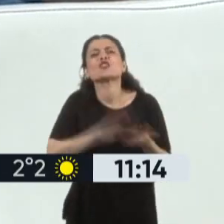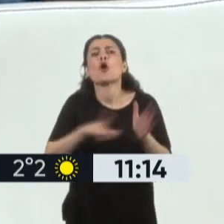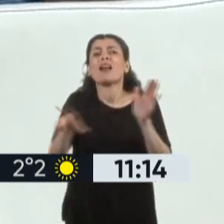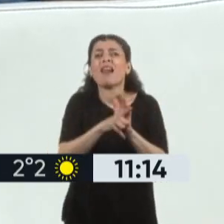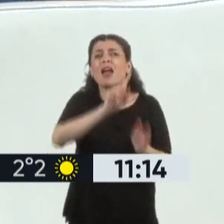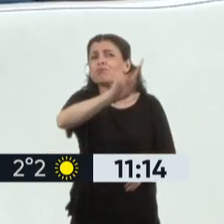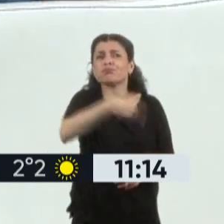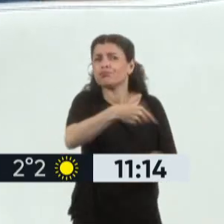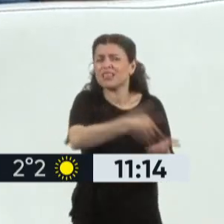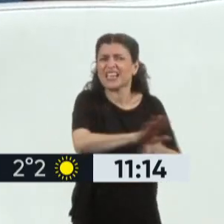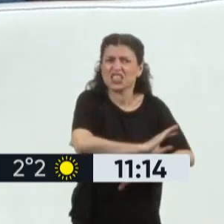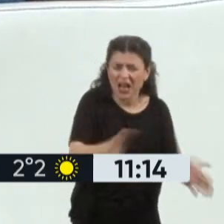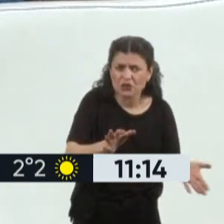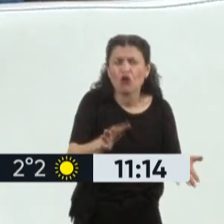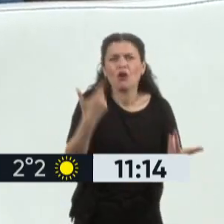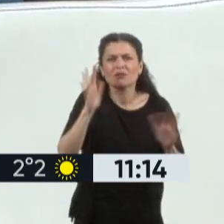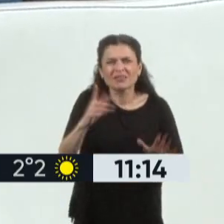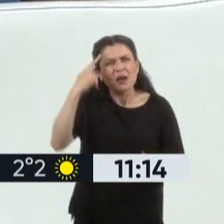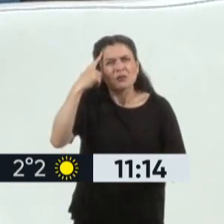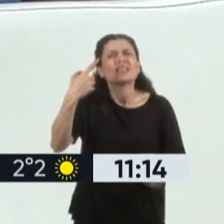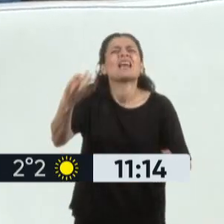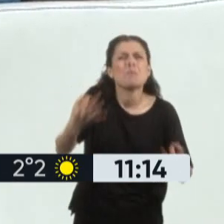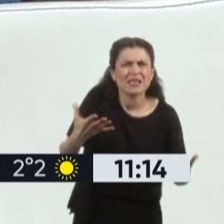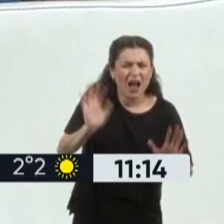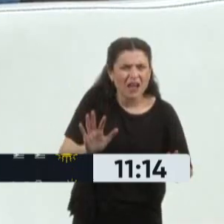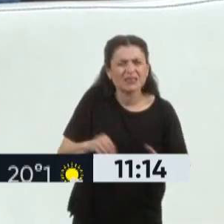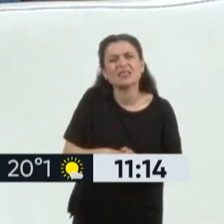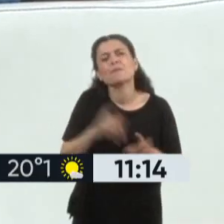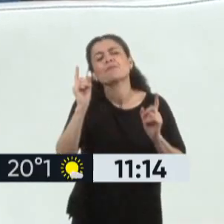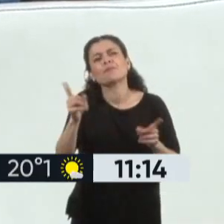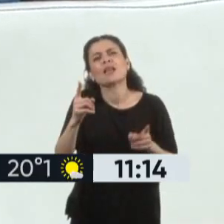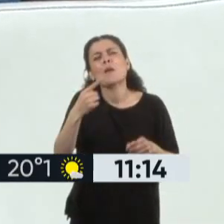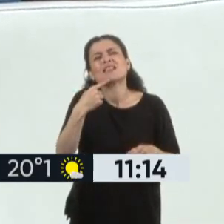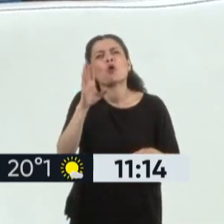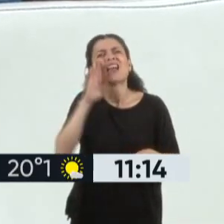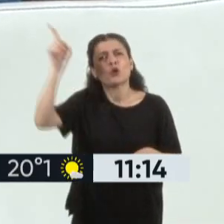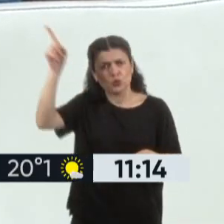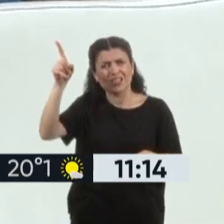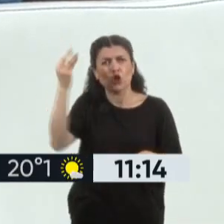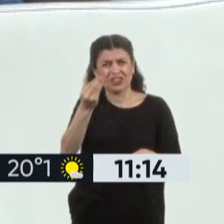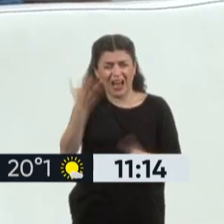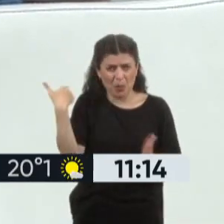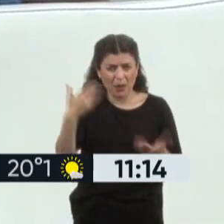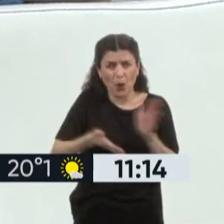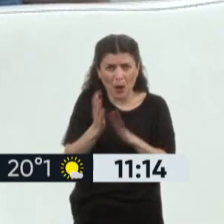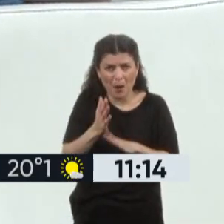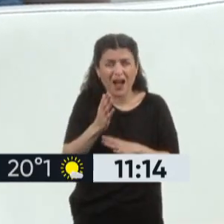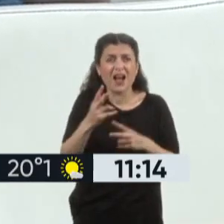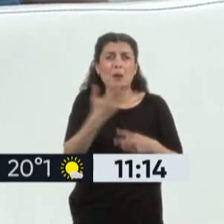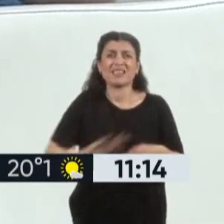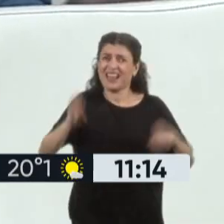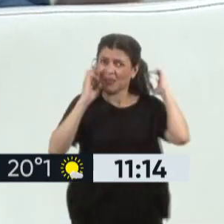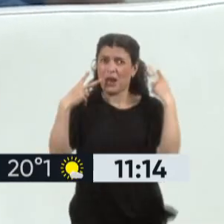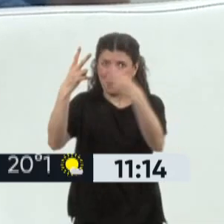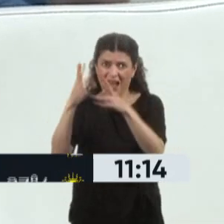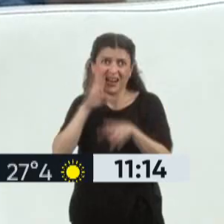jubilatoria. Y después te cambio radicalmente de tema, te llevo a Estados Unidos, donde va a ir el presidente este sábado. Te quería consultar, me llama la atención que